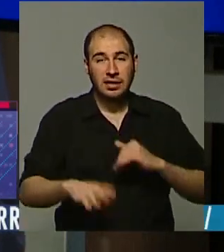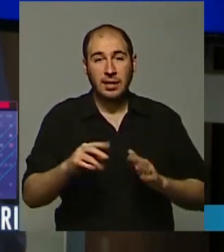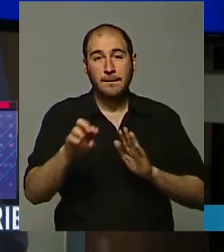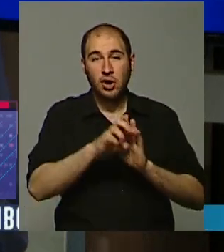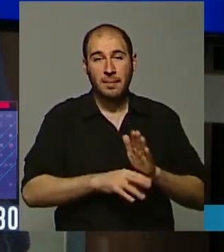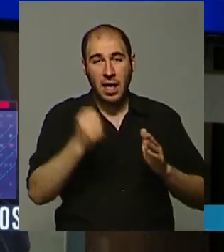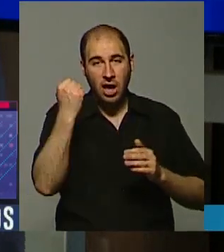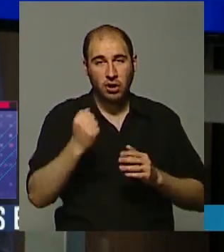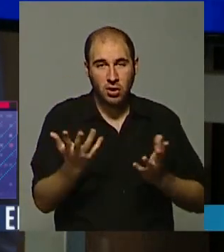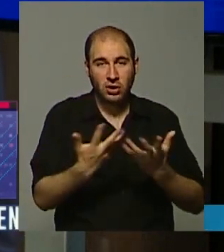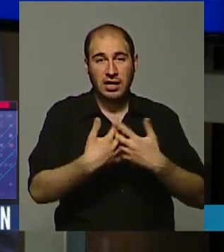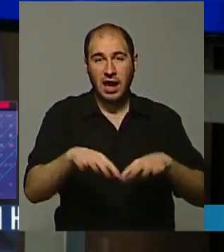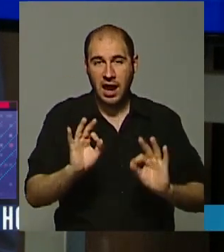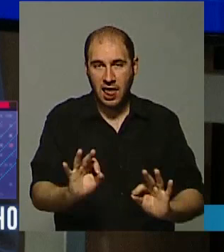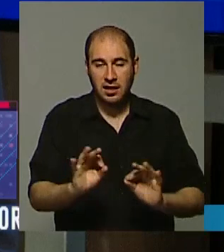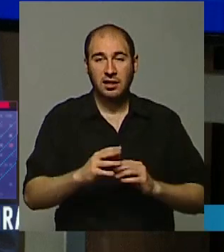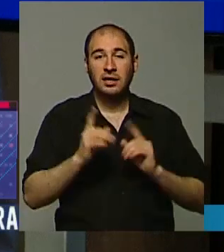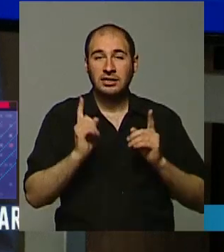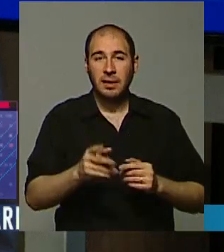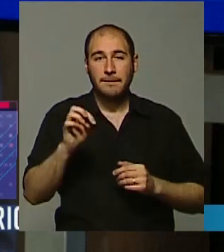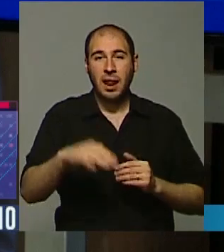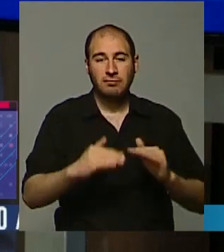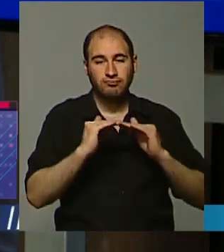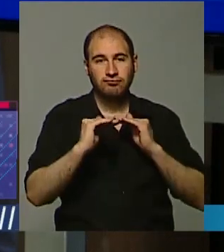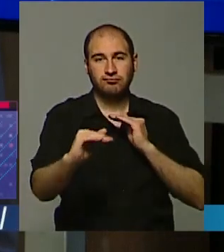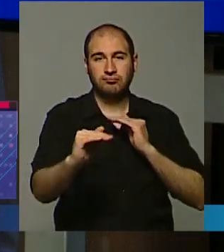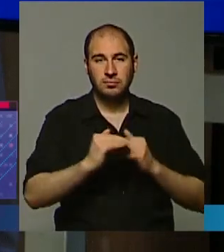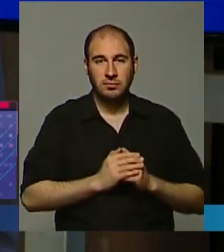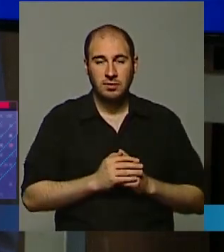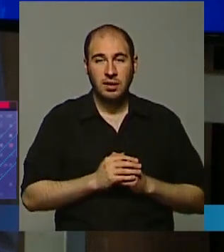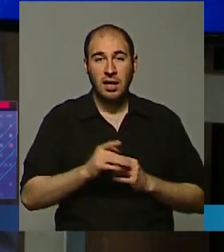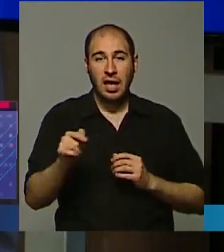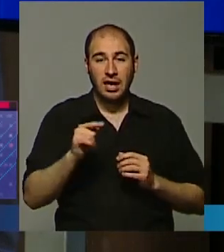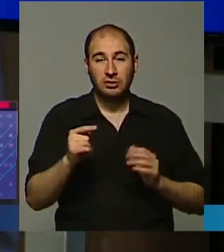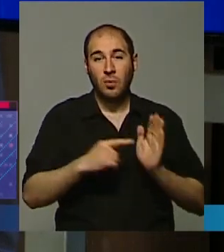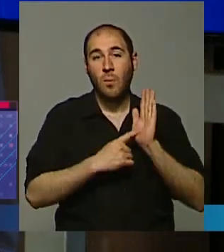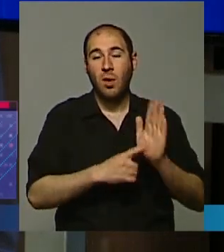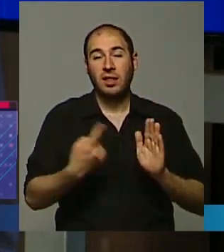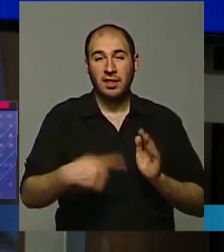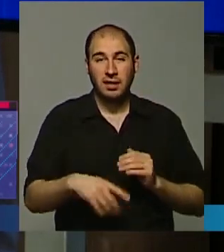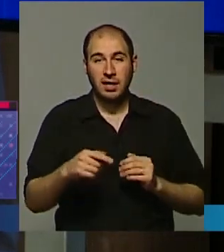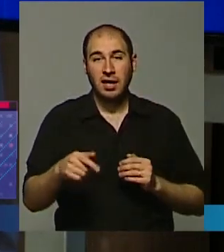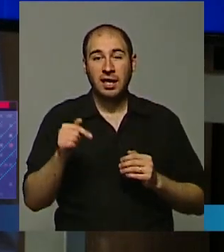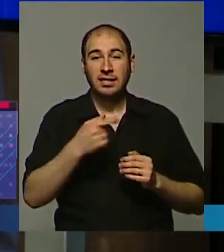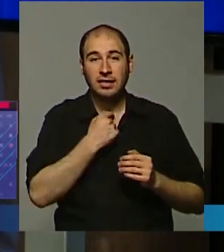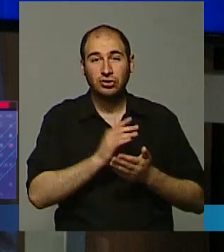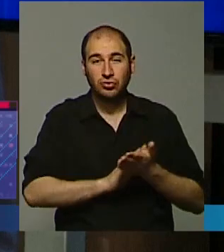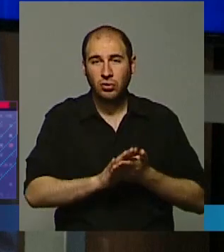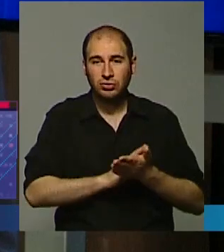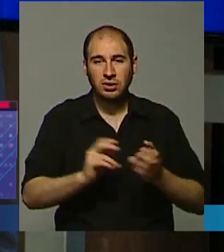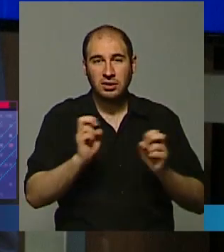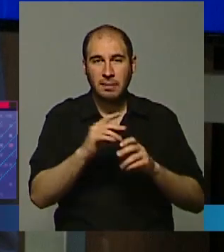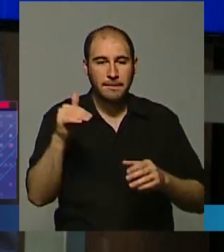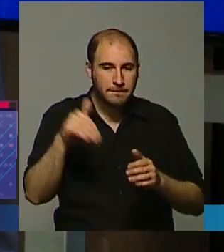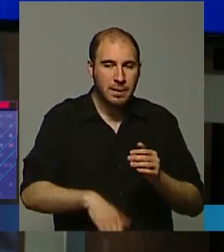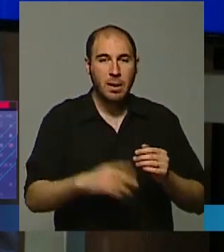programa económico integral y fundamentalmente un plan de estabilización. Eso a las claras muestra que quiere atacar desde sus causas